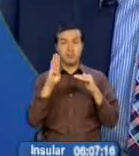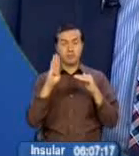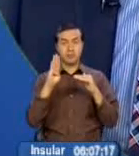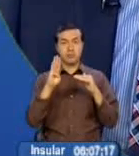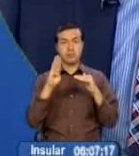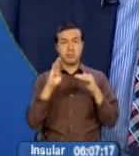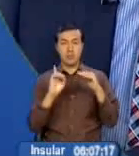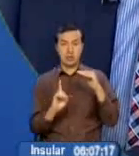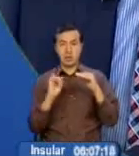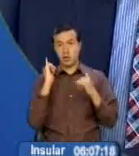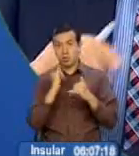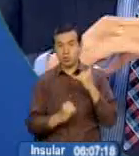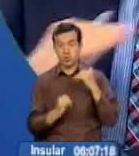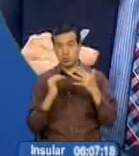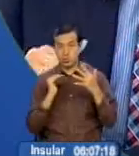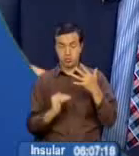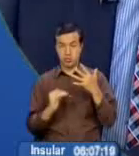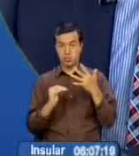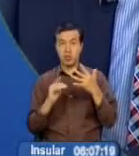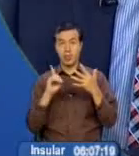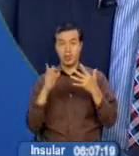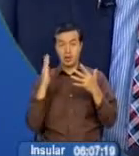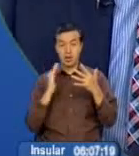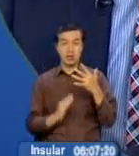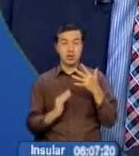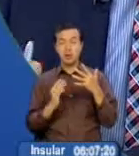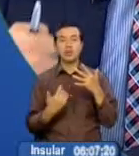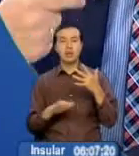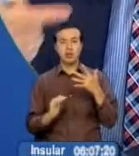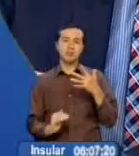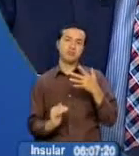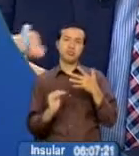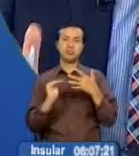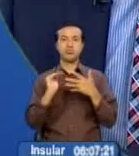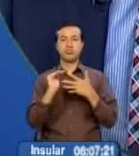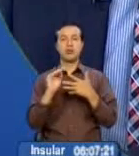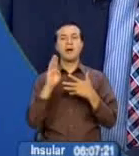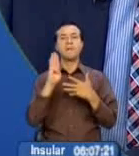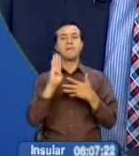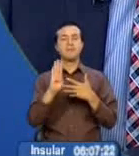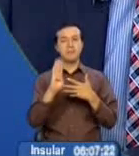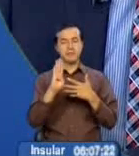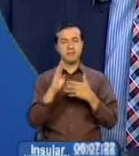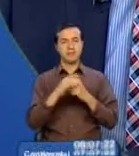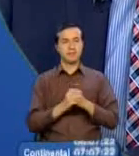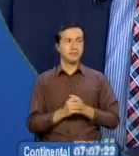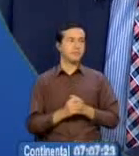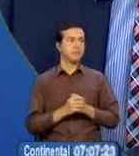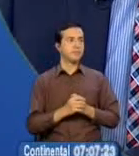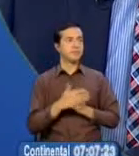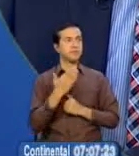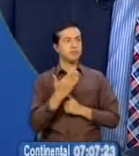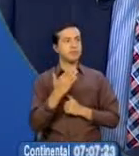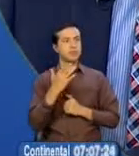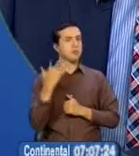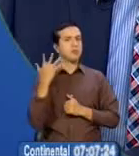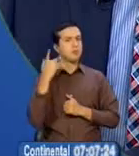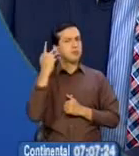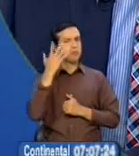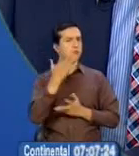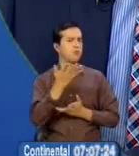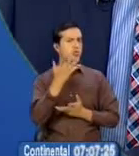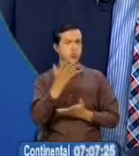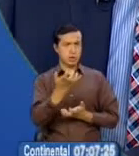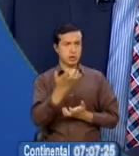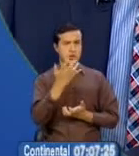la D, que es el último nivel de las categorías, ha pasado a la B. Doctor Garaycoa, ¿por qué pretender ser rector de